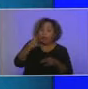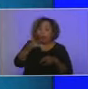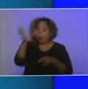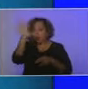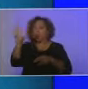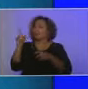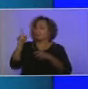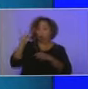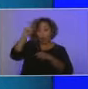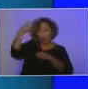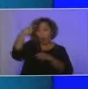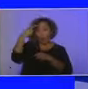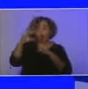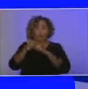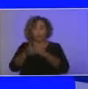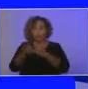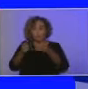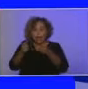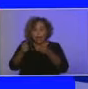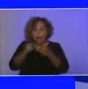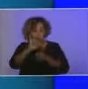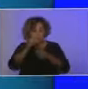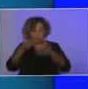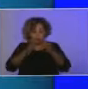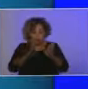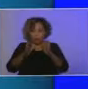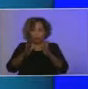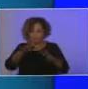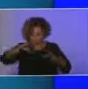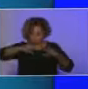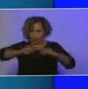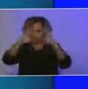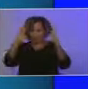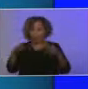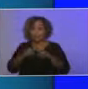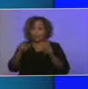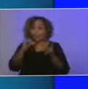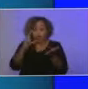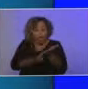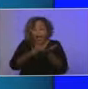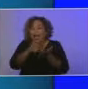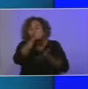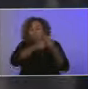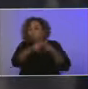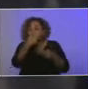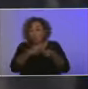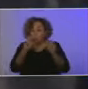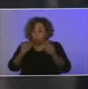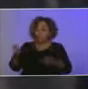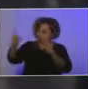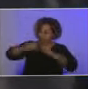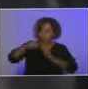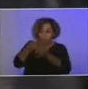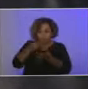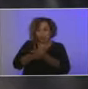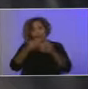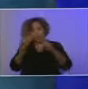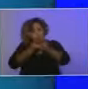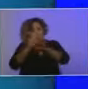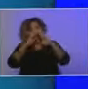mecanismo ágil para que esta persona, que no, es dueño de la casa, pero no tiene la titularidad, pudiera recibir los chavos para